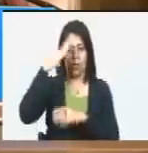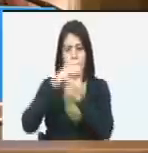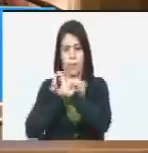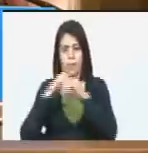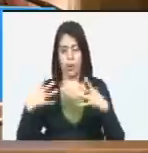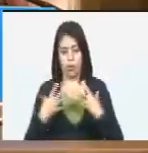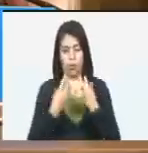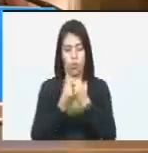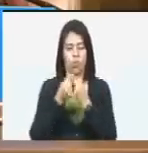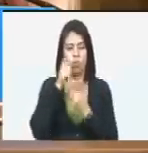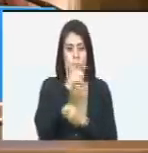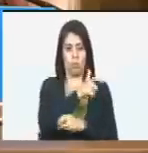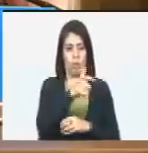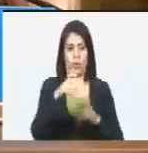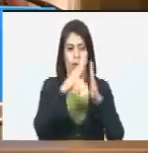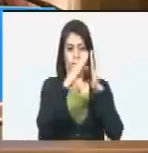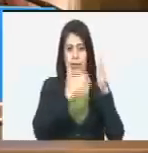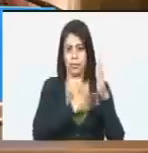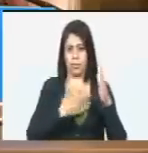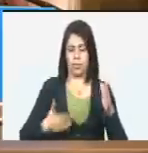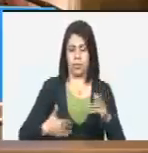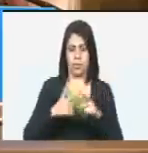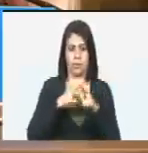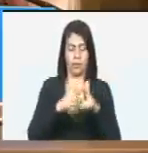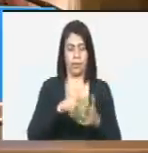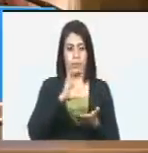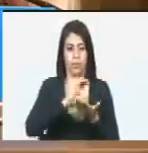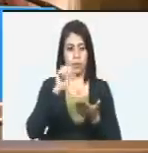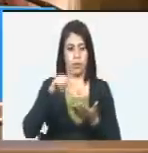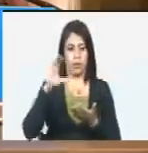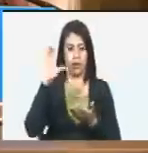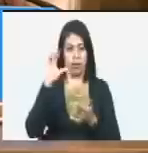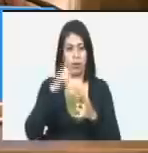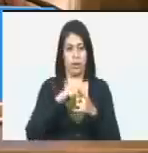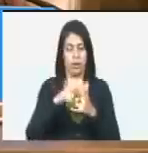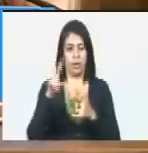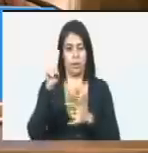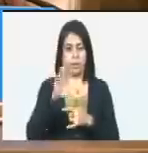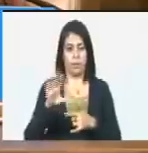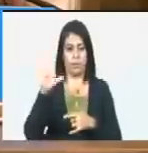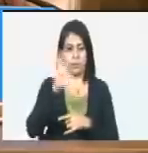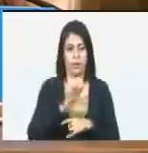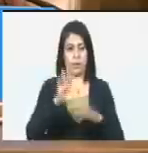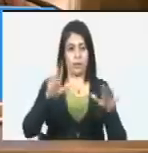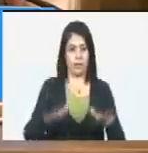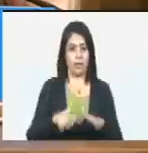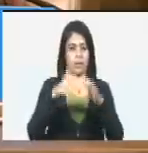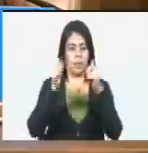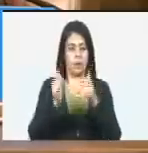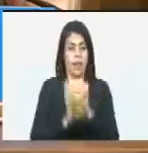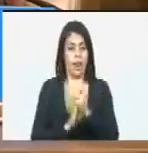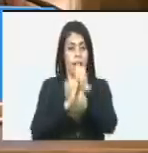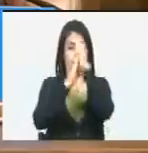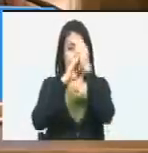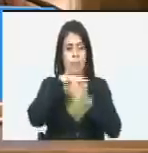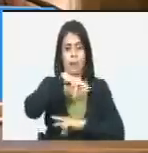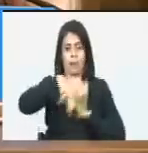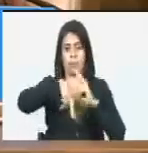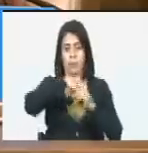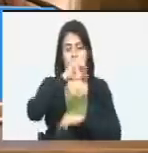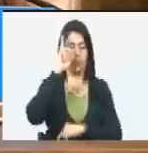en el Palacio de Miraflores, en la ciudad de Caracas, Venezuela, rescatando al líder de la Revolución